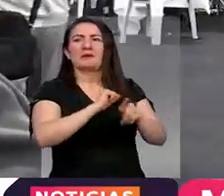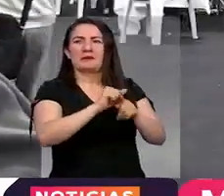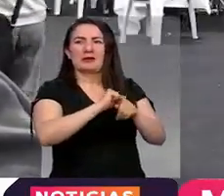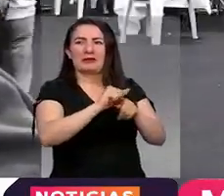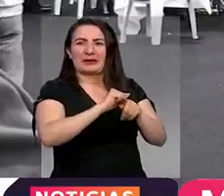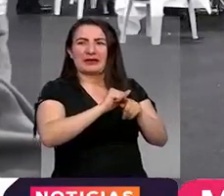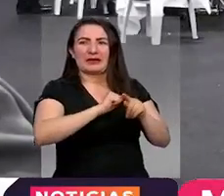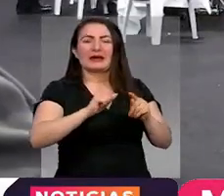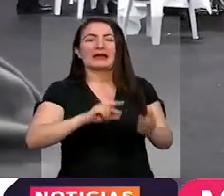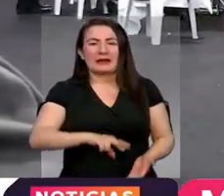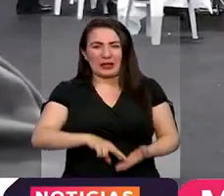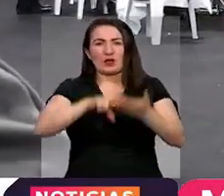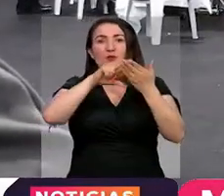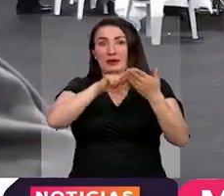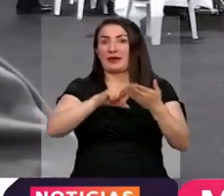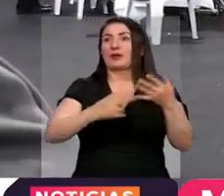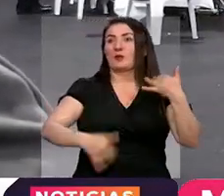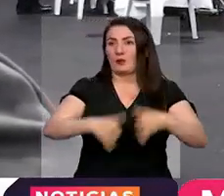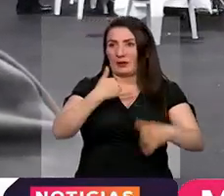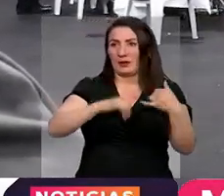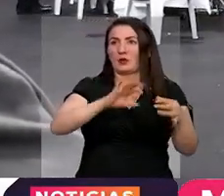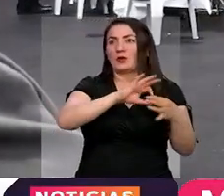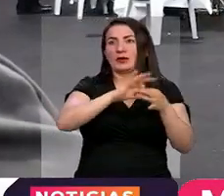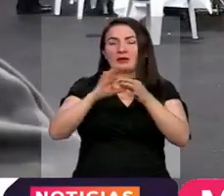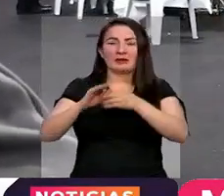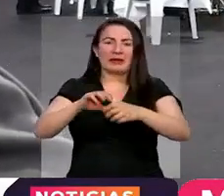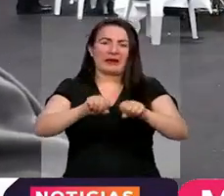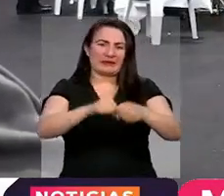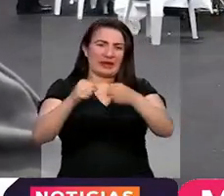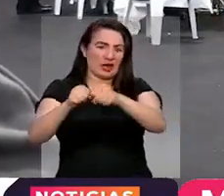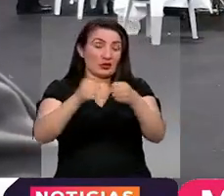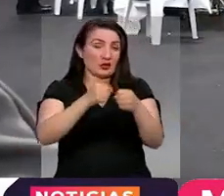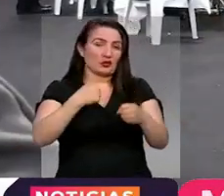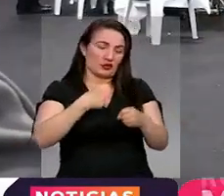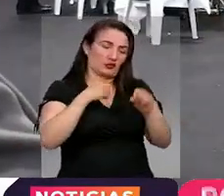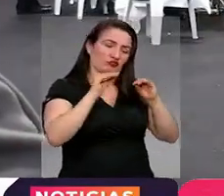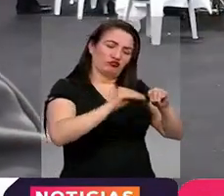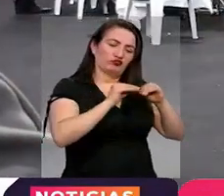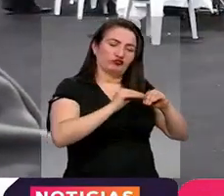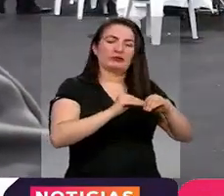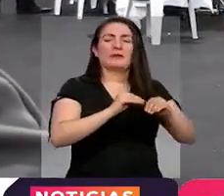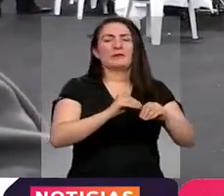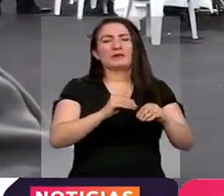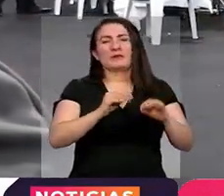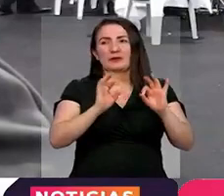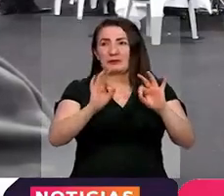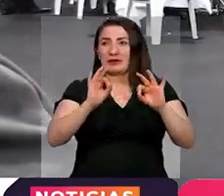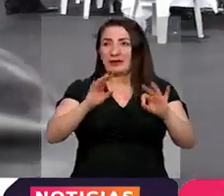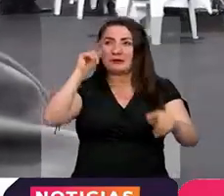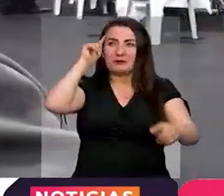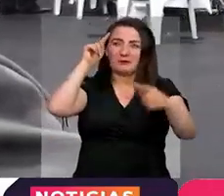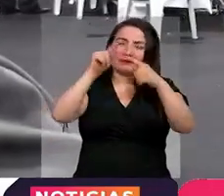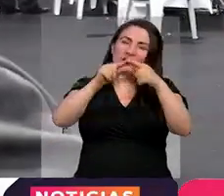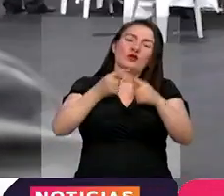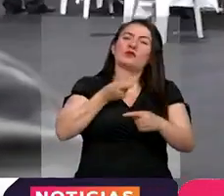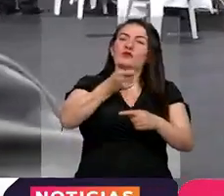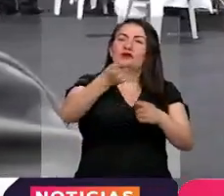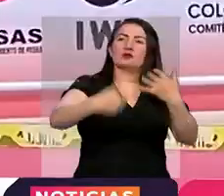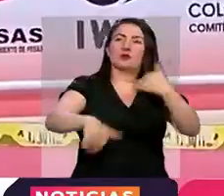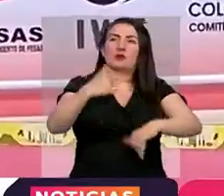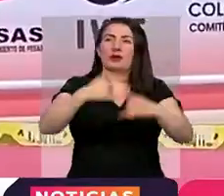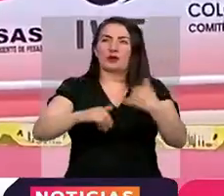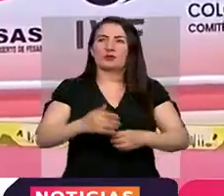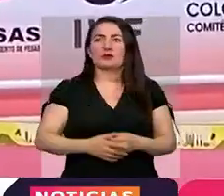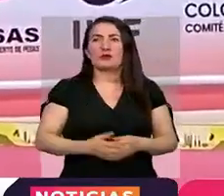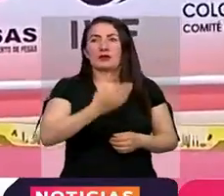de recuperarse después de Juegos Olímpicos de una lesión y hoy tenerlo a punto con miras a ir a los próximos Juegos